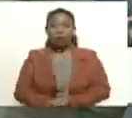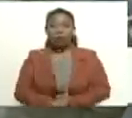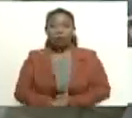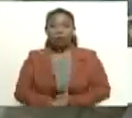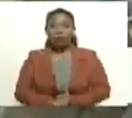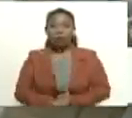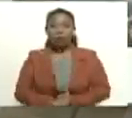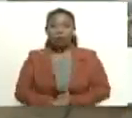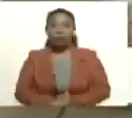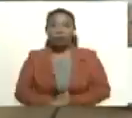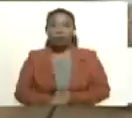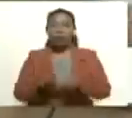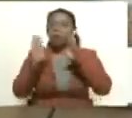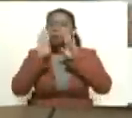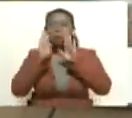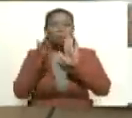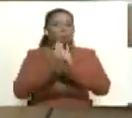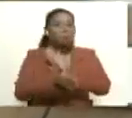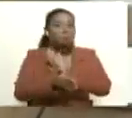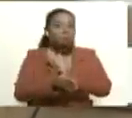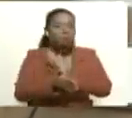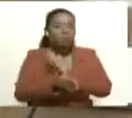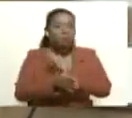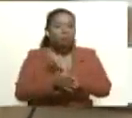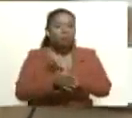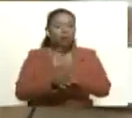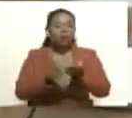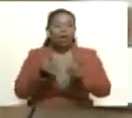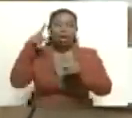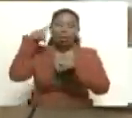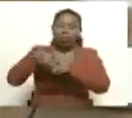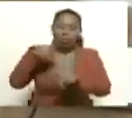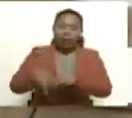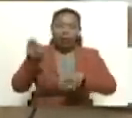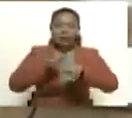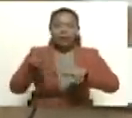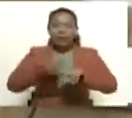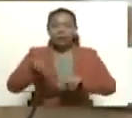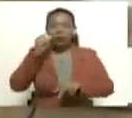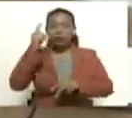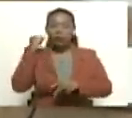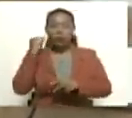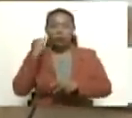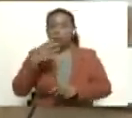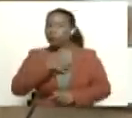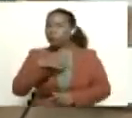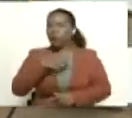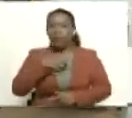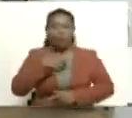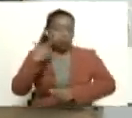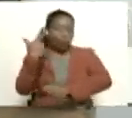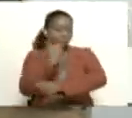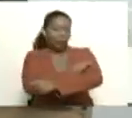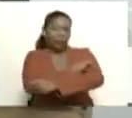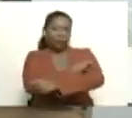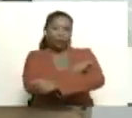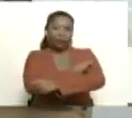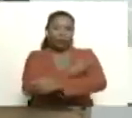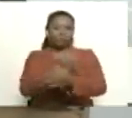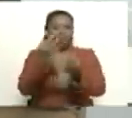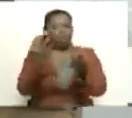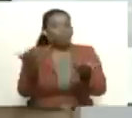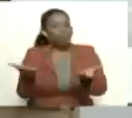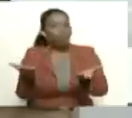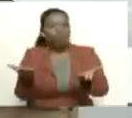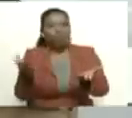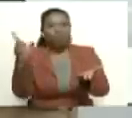lo que está confesando es el asesinato de niñas y niños que no pudieron recibir la vacunación adecuada